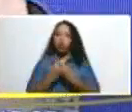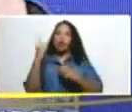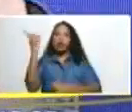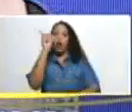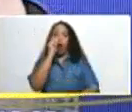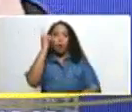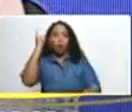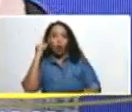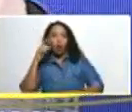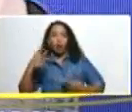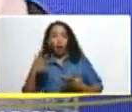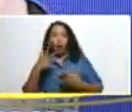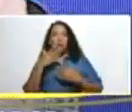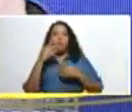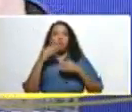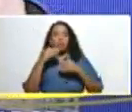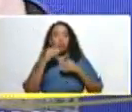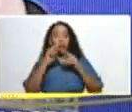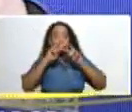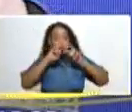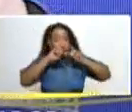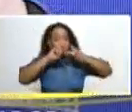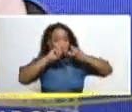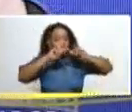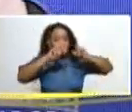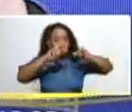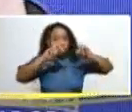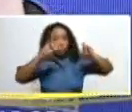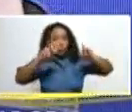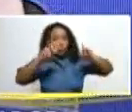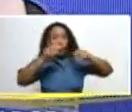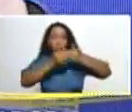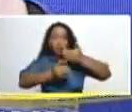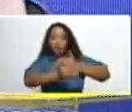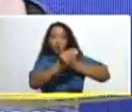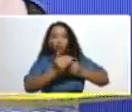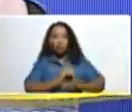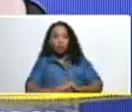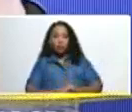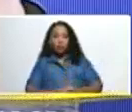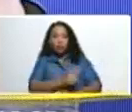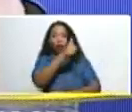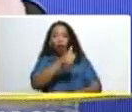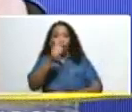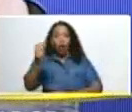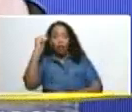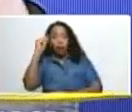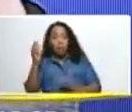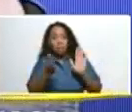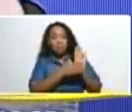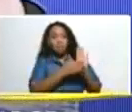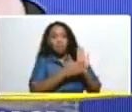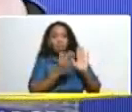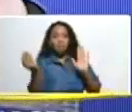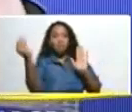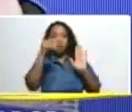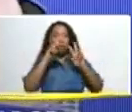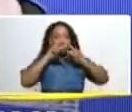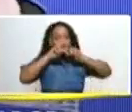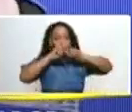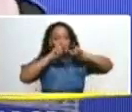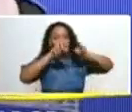esa mujer que minuciosamente se va cada día apegando más a lo que es la